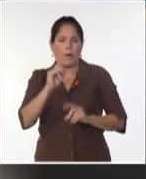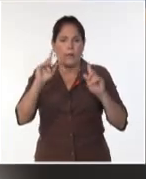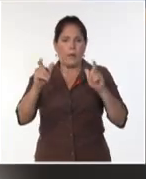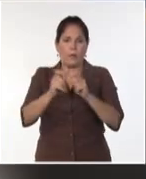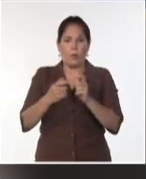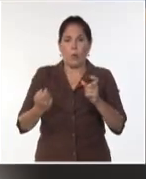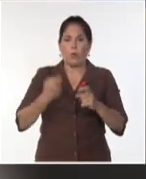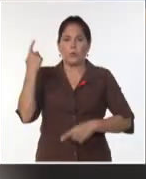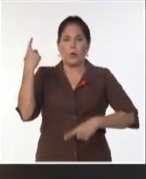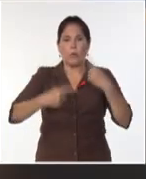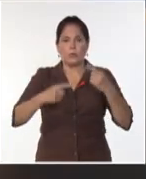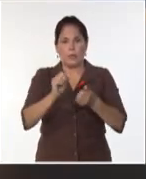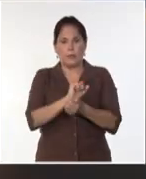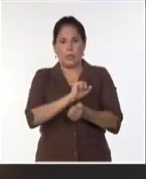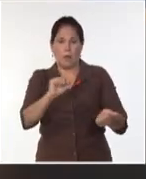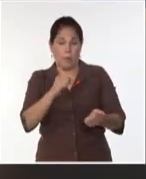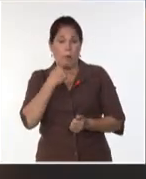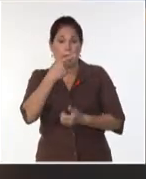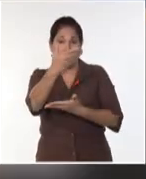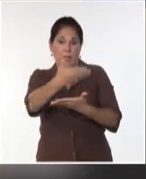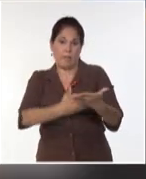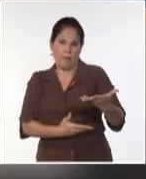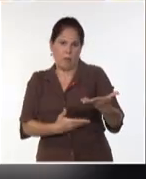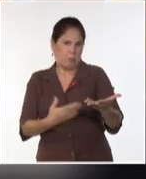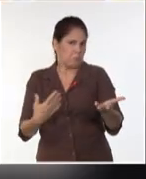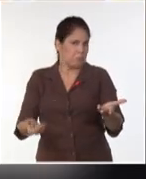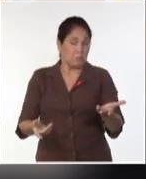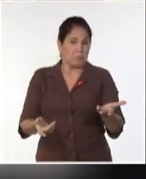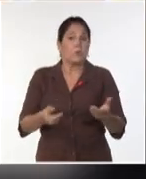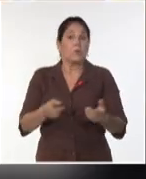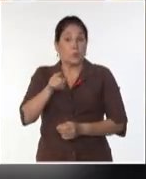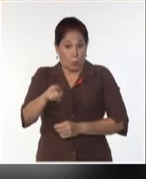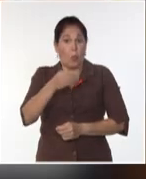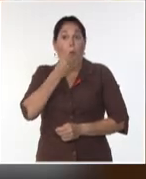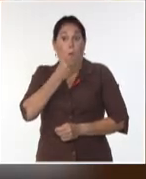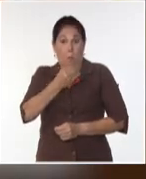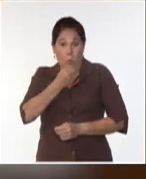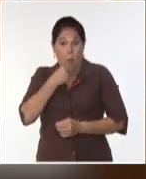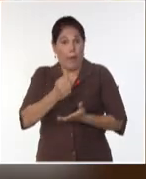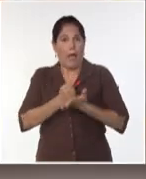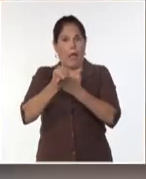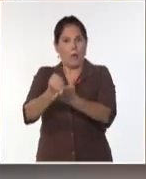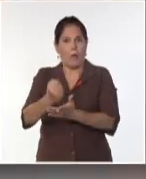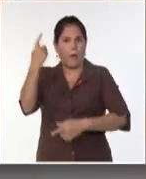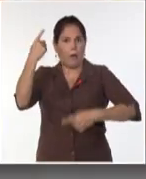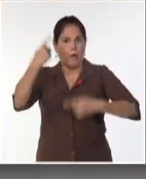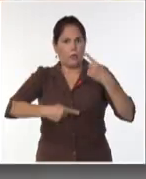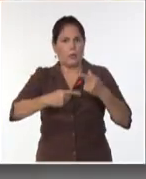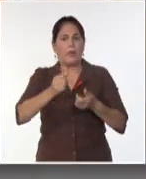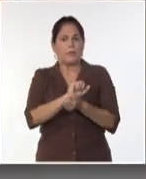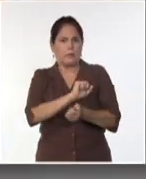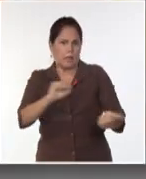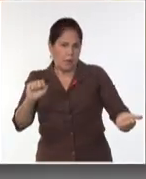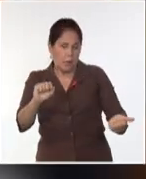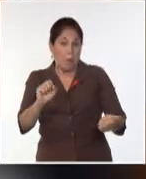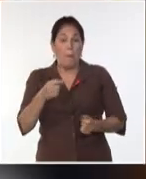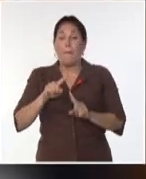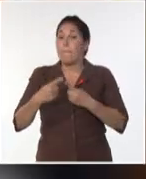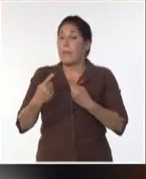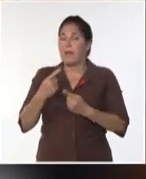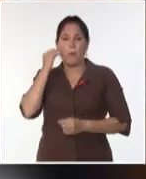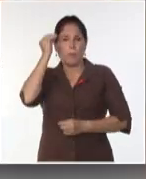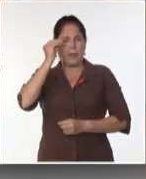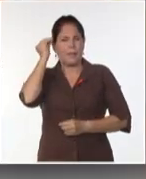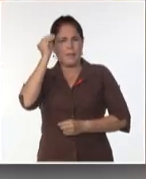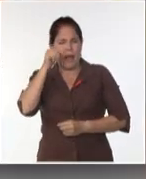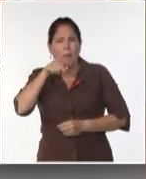on counterterrorism, as this report said? So you can be a cooperator on counterterrorism, but we still believe that there are actions that they